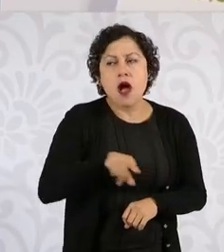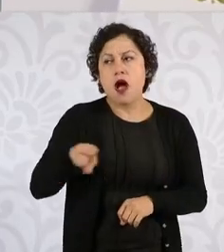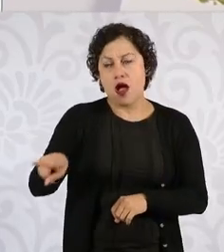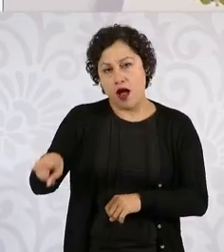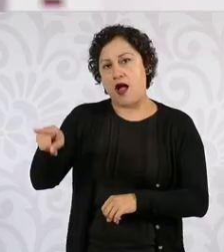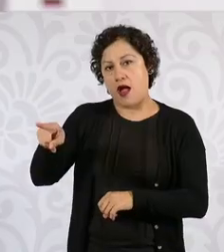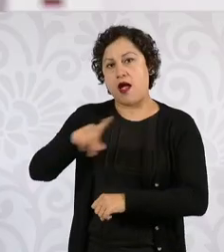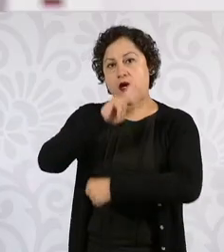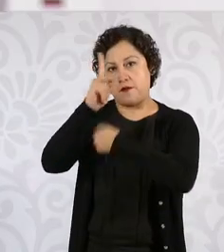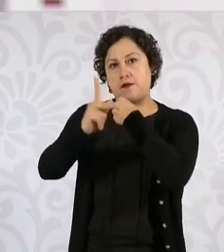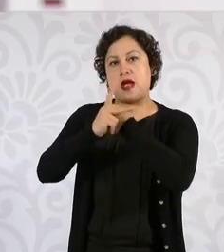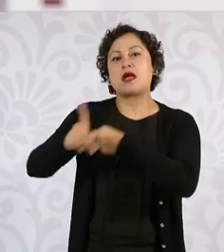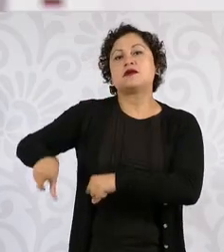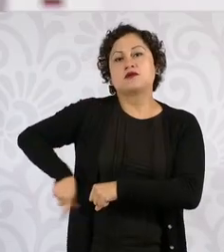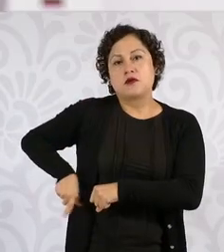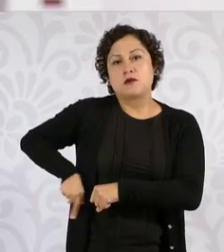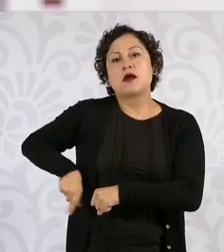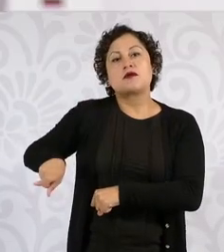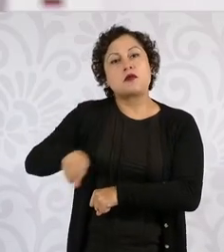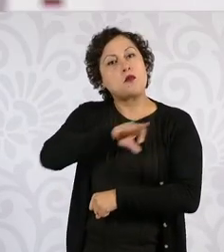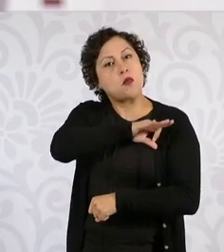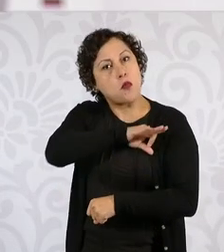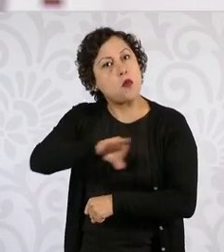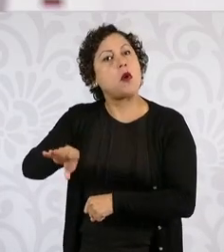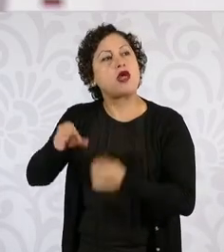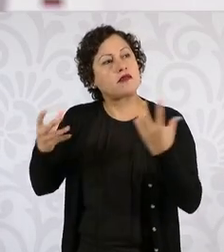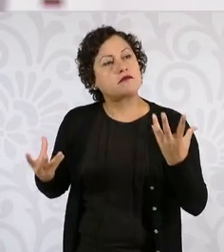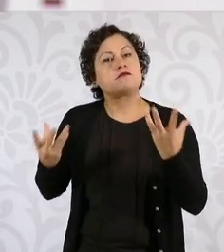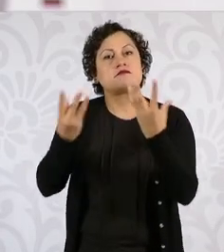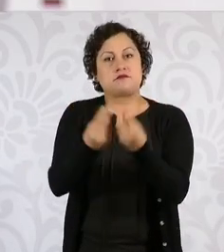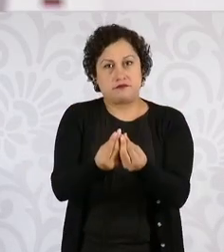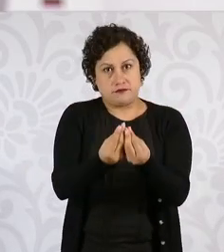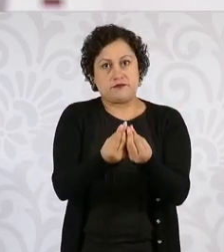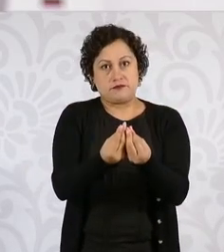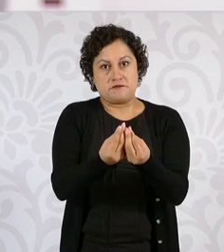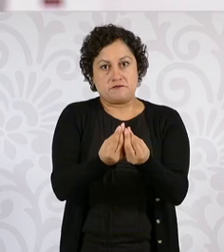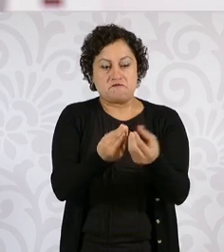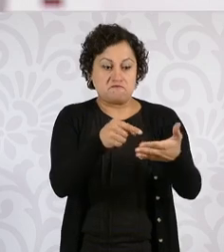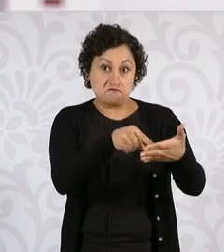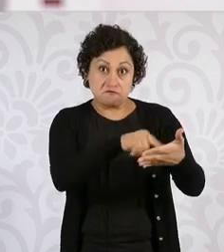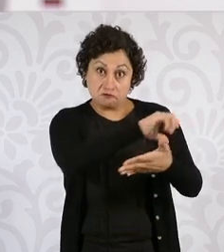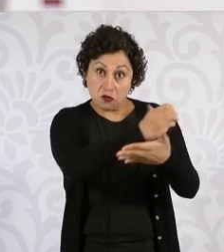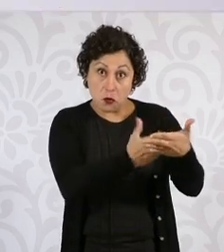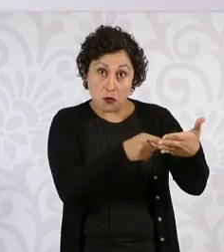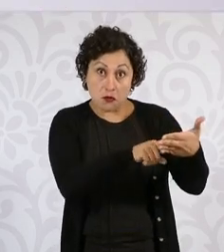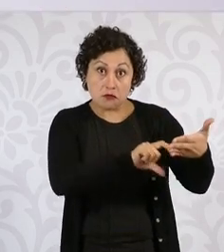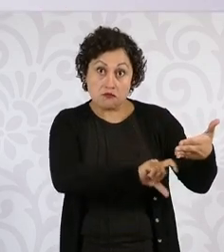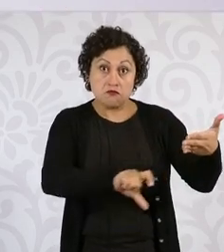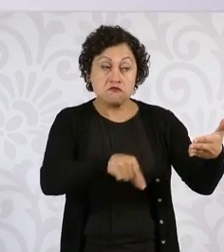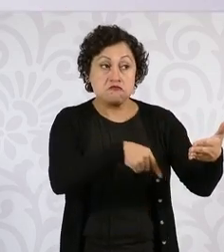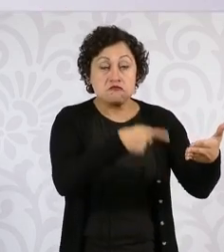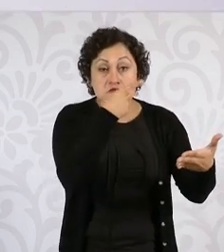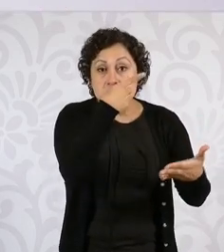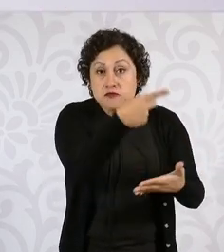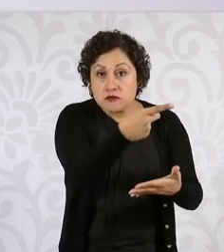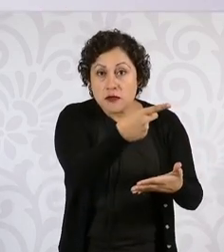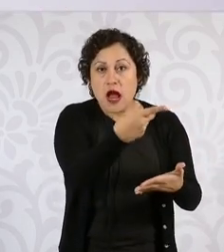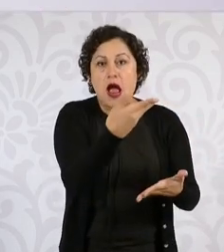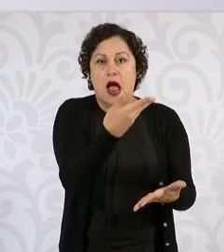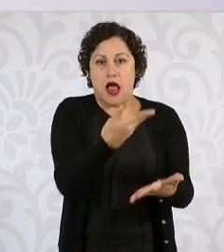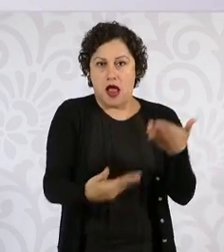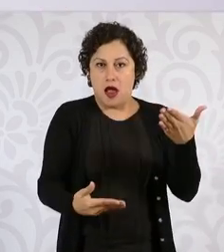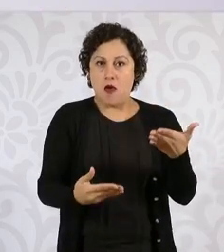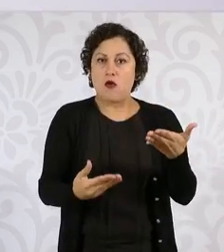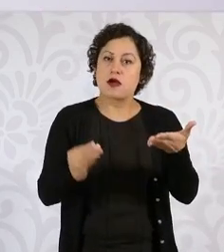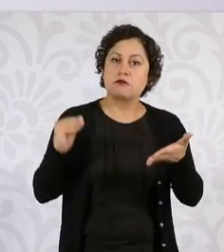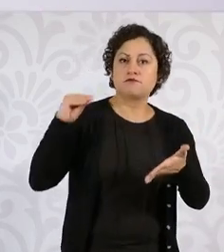ser empresas públicas. Esto queda ahora en la Constitución, que el